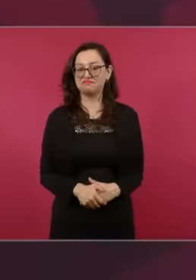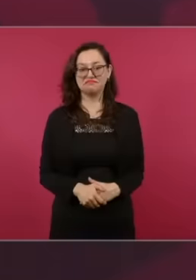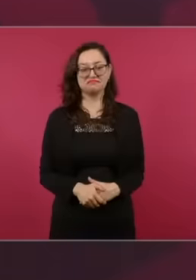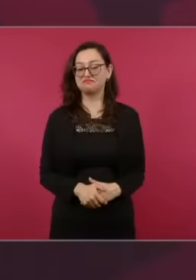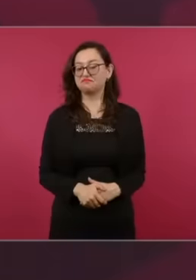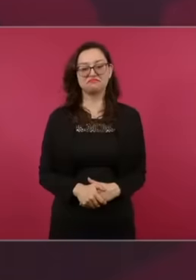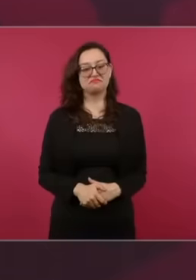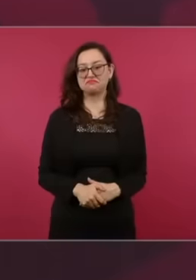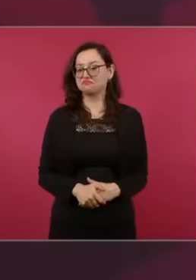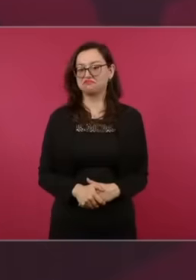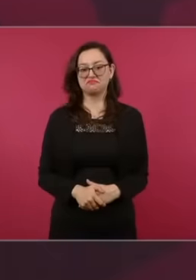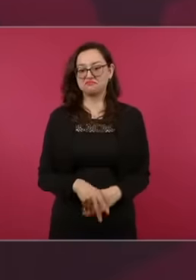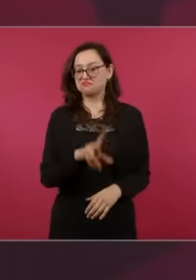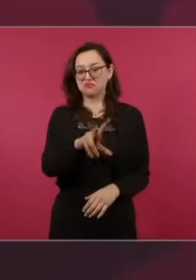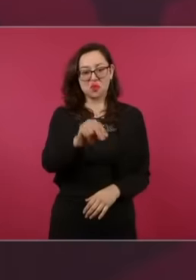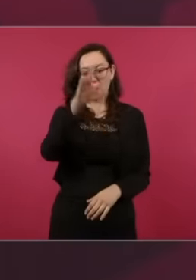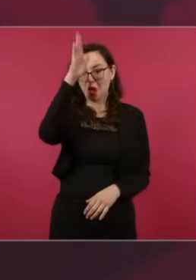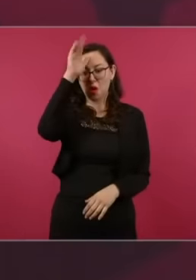No.